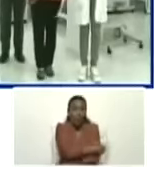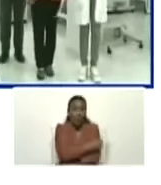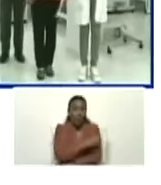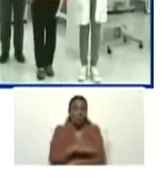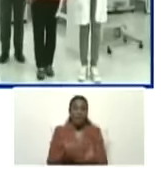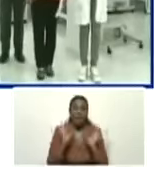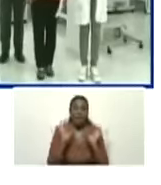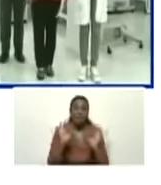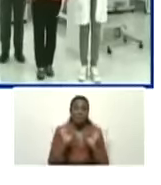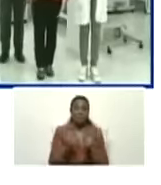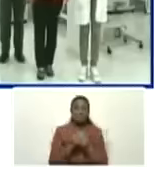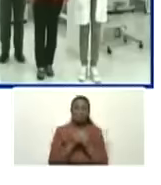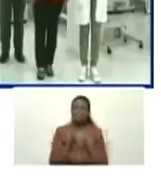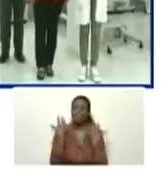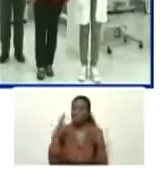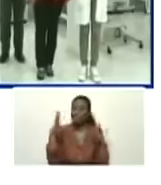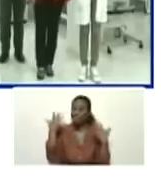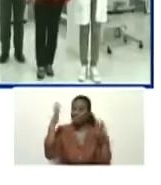Especial